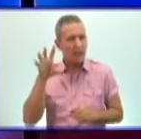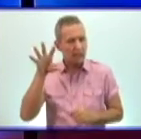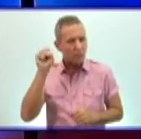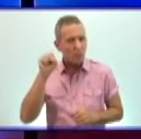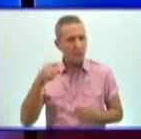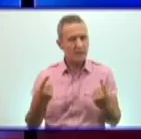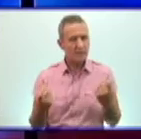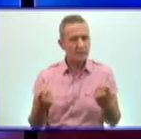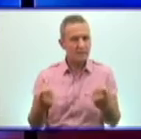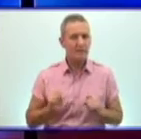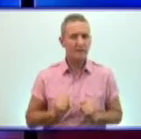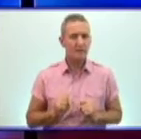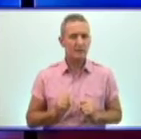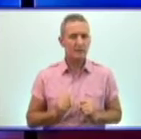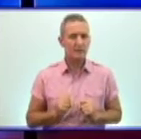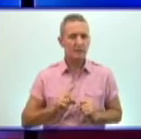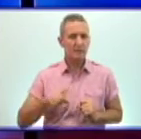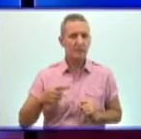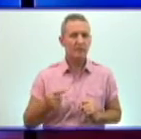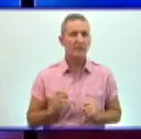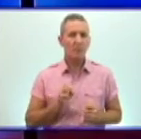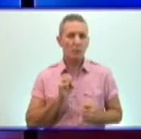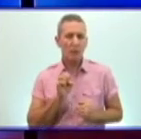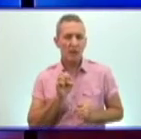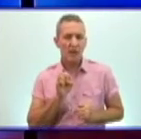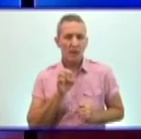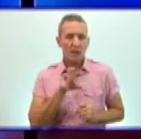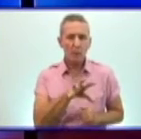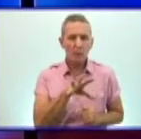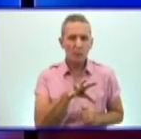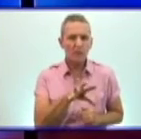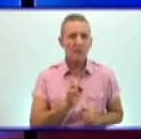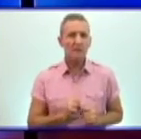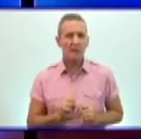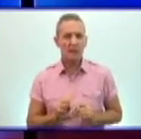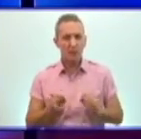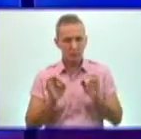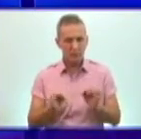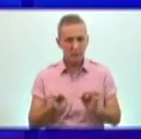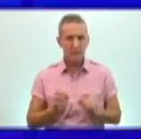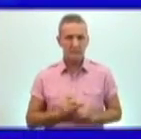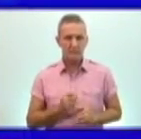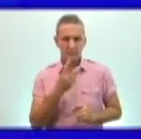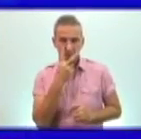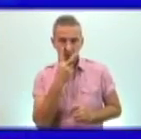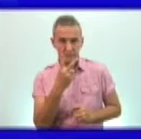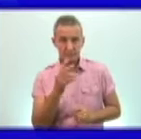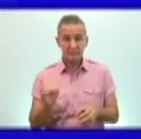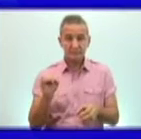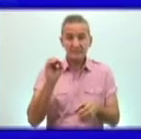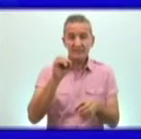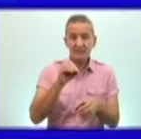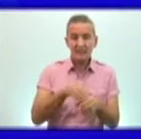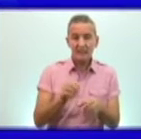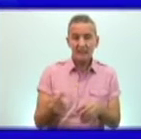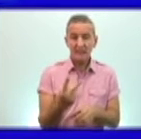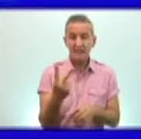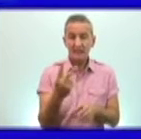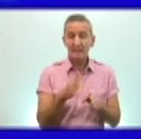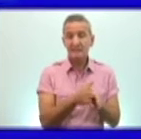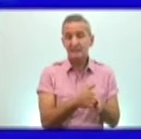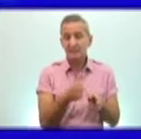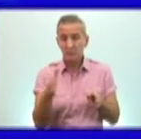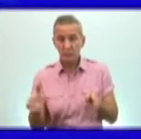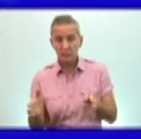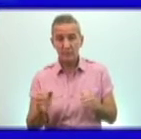necesidad y proyectarlo en la realidad. Desde esa óptica podemos entonces entrar en nuestra segunda parte de la